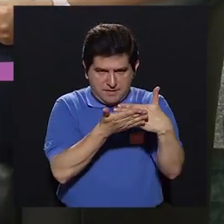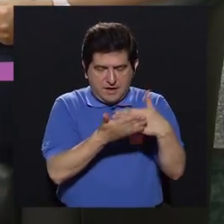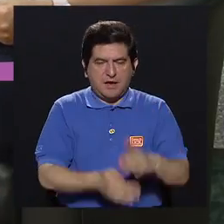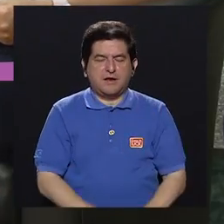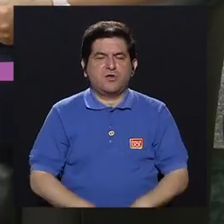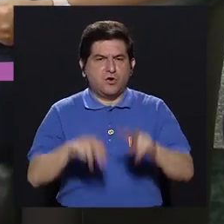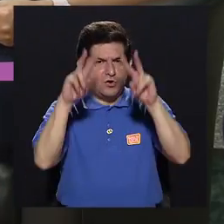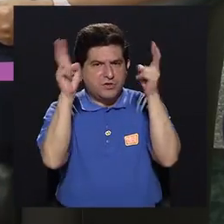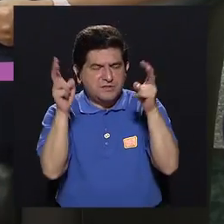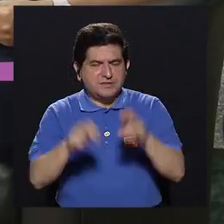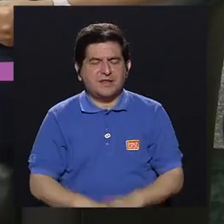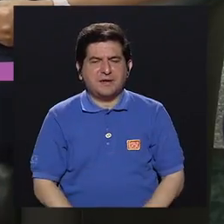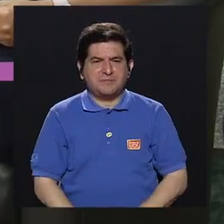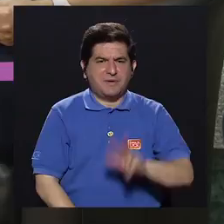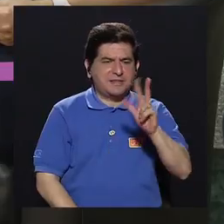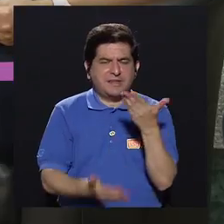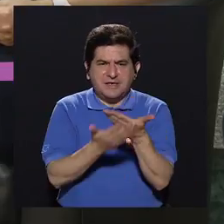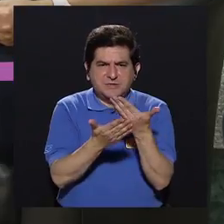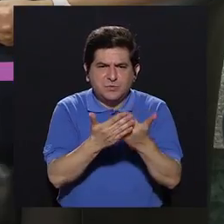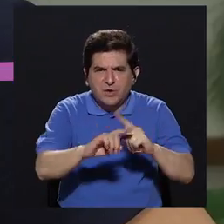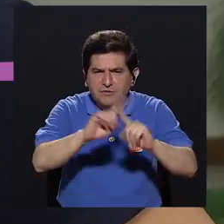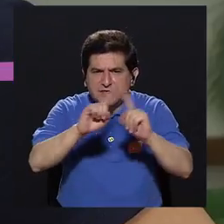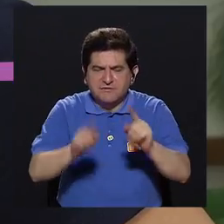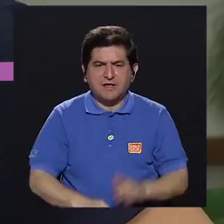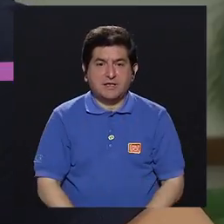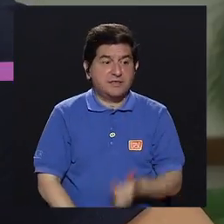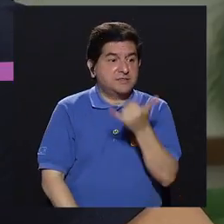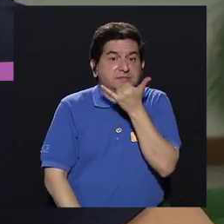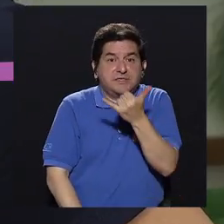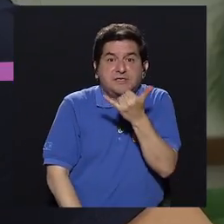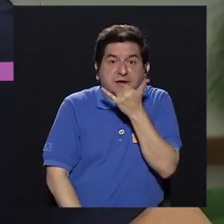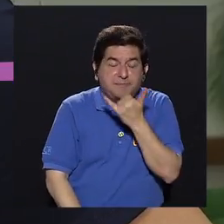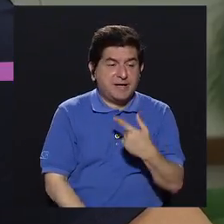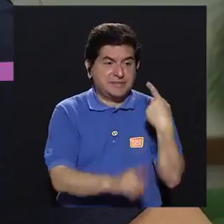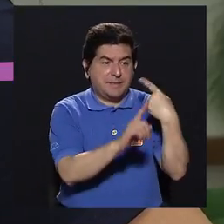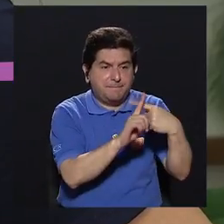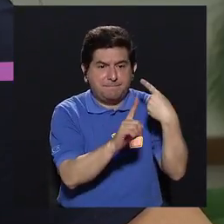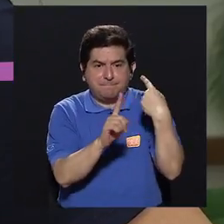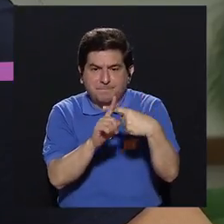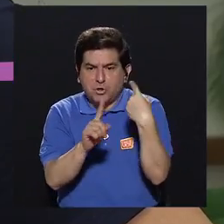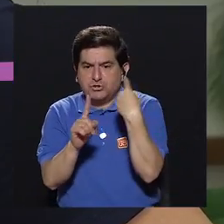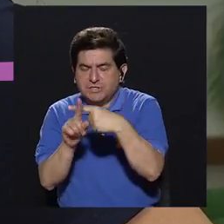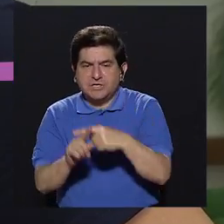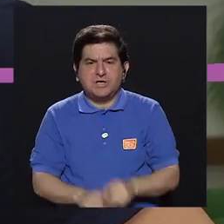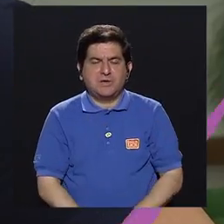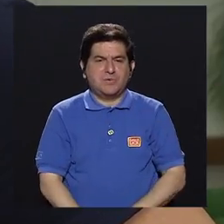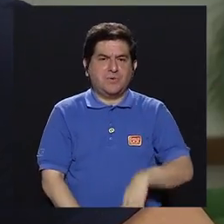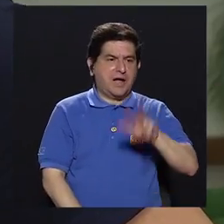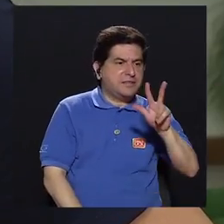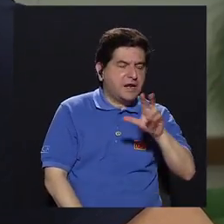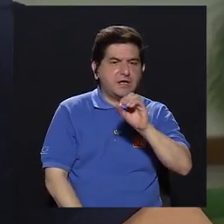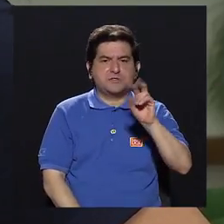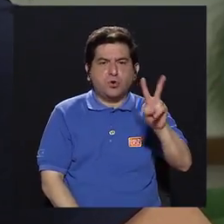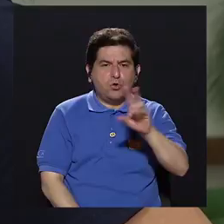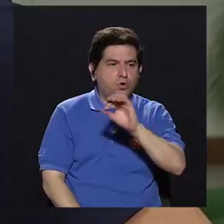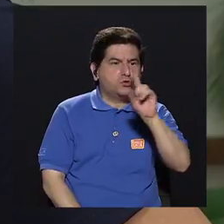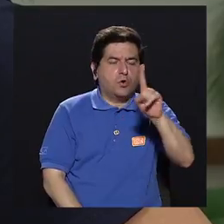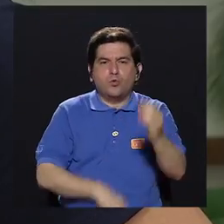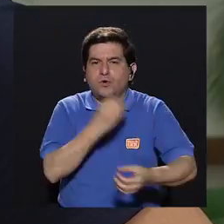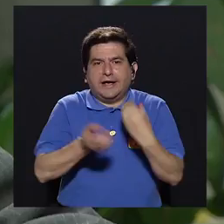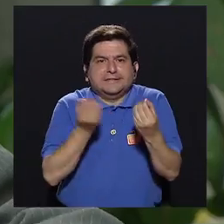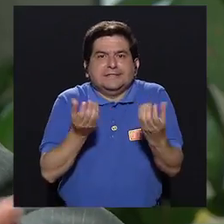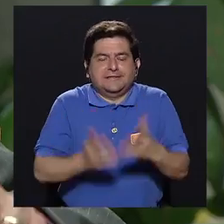quedábamos en el tema de la triada de esta prueba. ¿Qué pasa si nos sale positiva las tres, dos o una? ¿Qué tenemos que